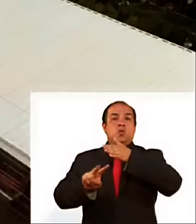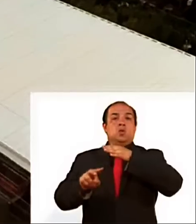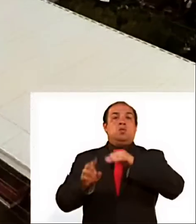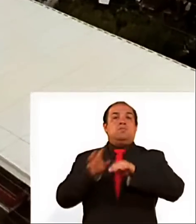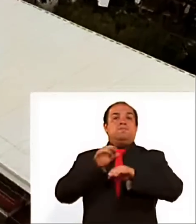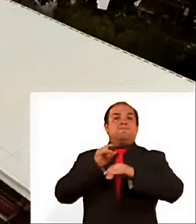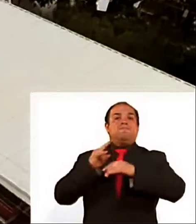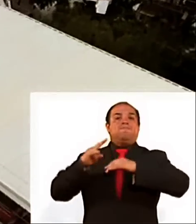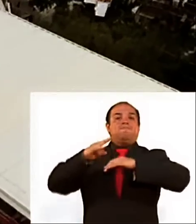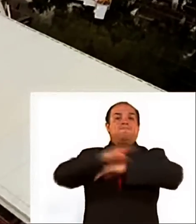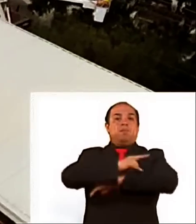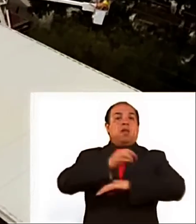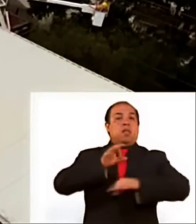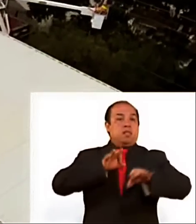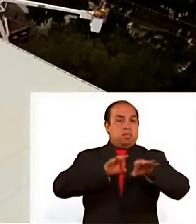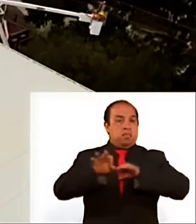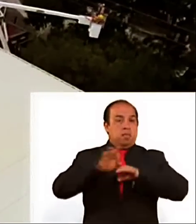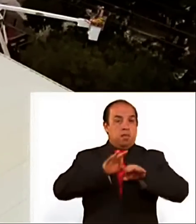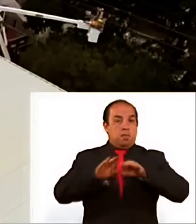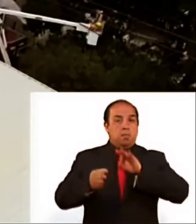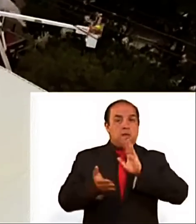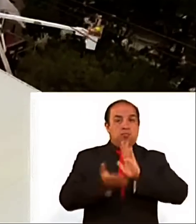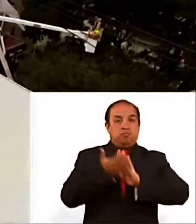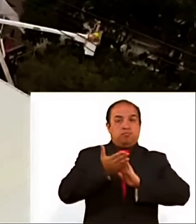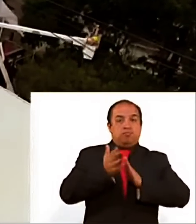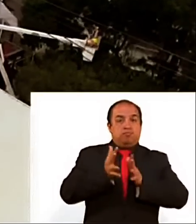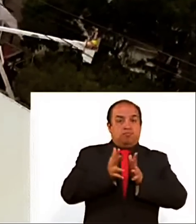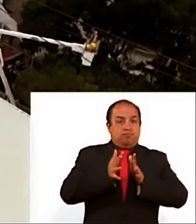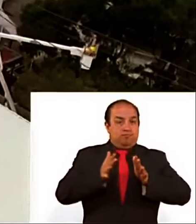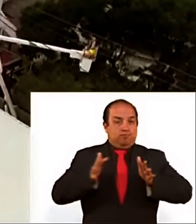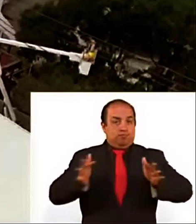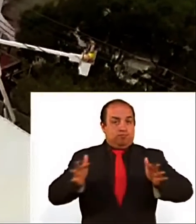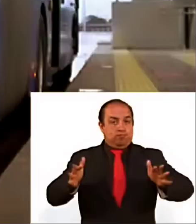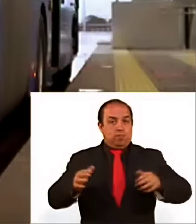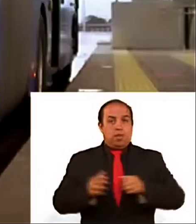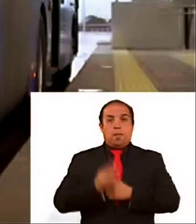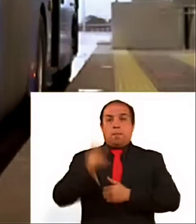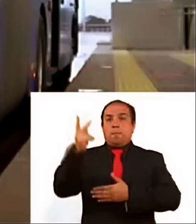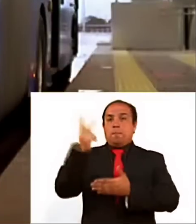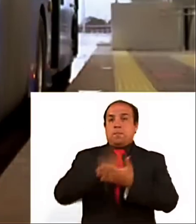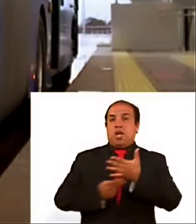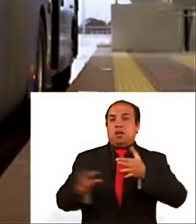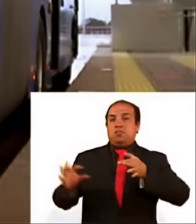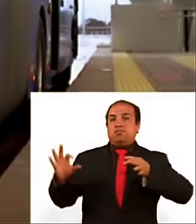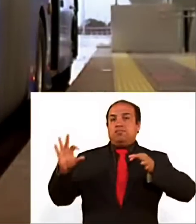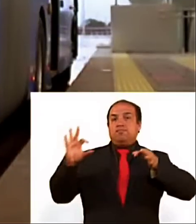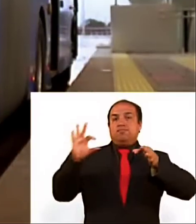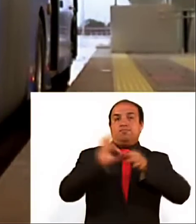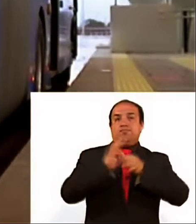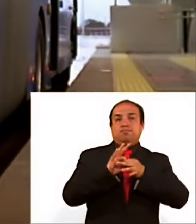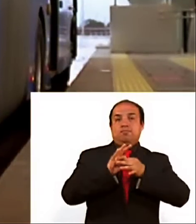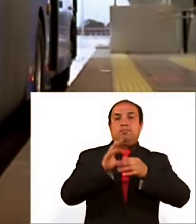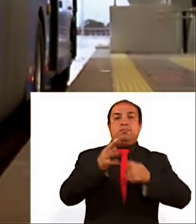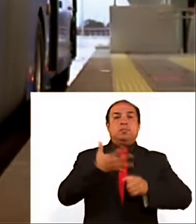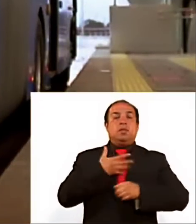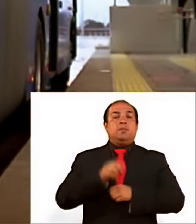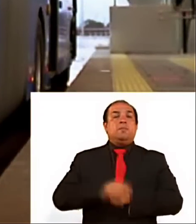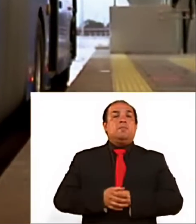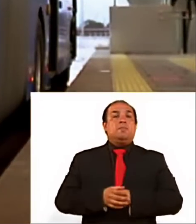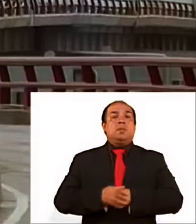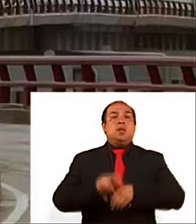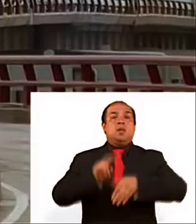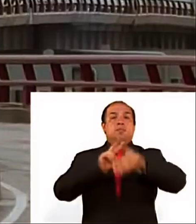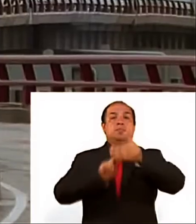personas de 22 colonias y tan solo por día podrían viajar cerca de 70 mil